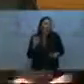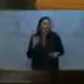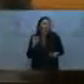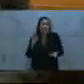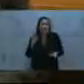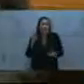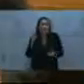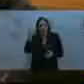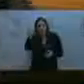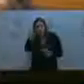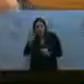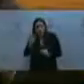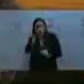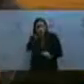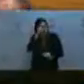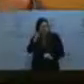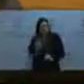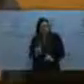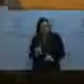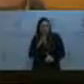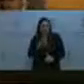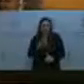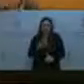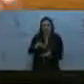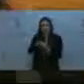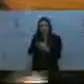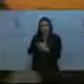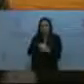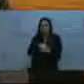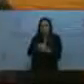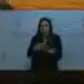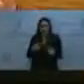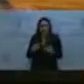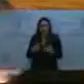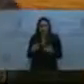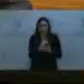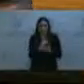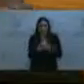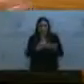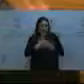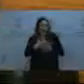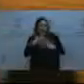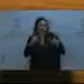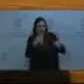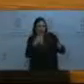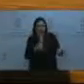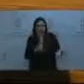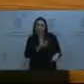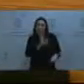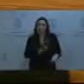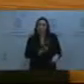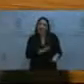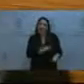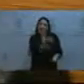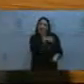opinión que tengan ellos, porque no ponen en duda todo lo que trasladan a nivel de medios. Parece ser que con ustedes no